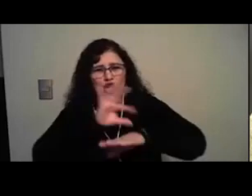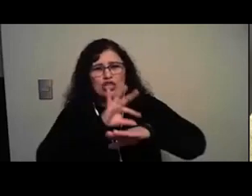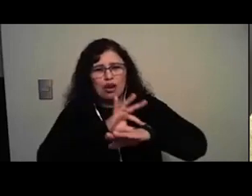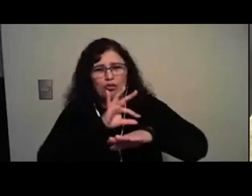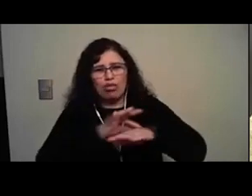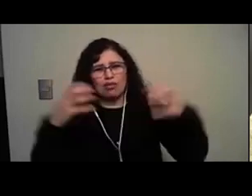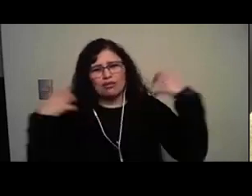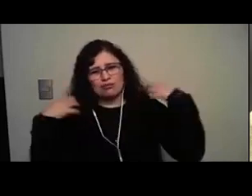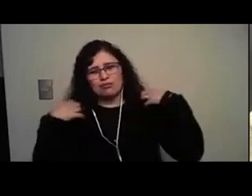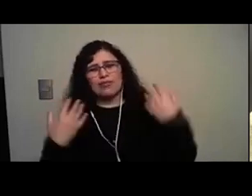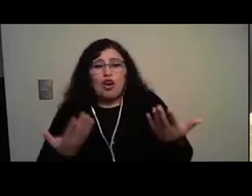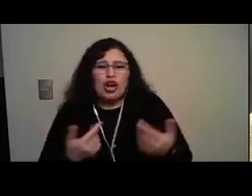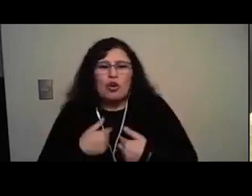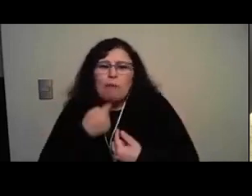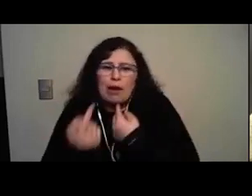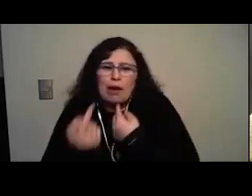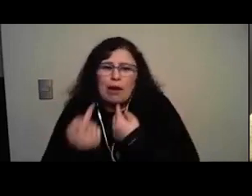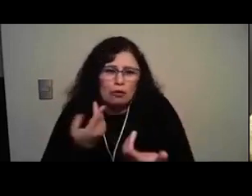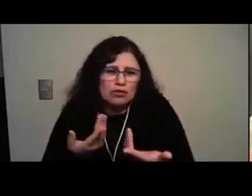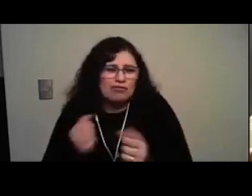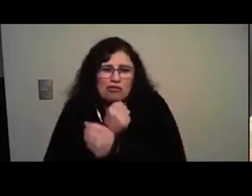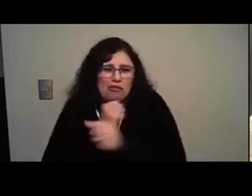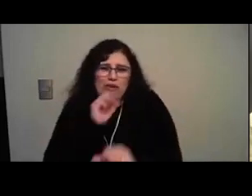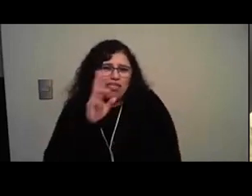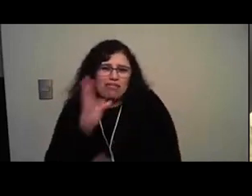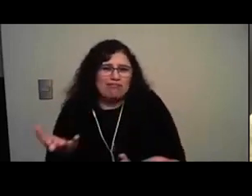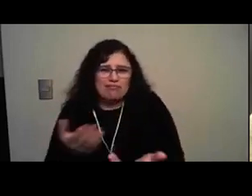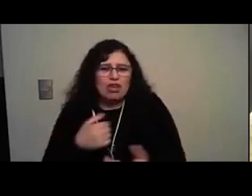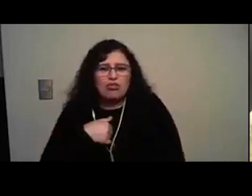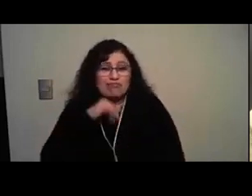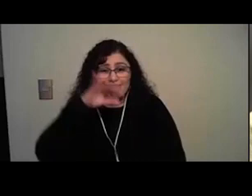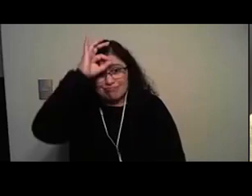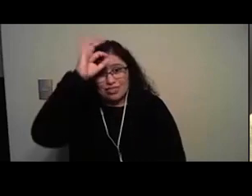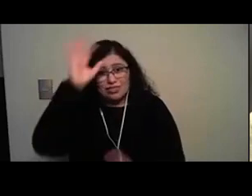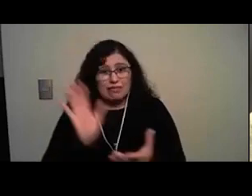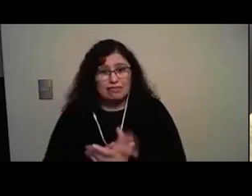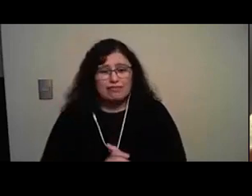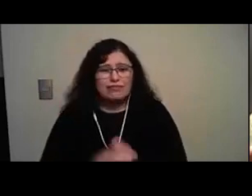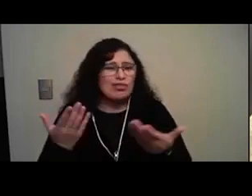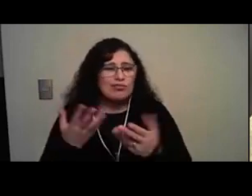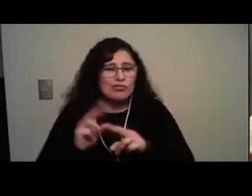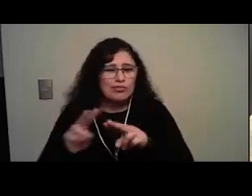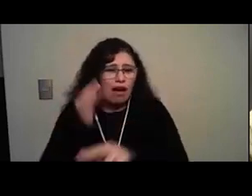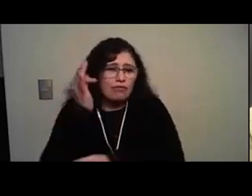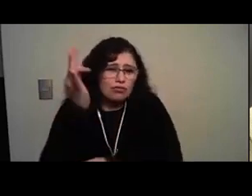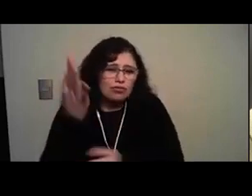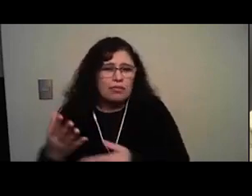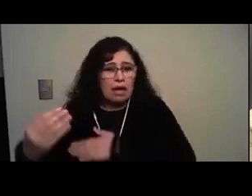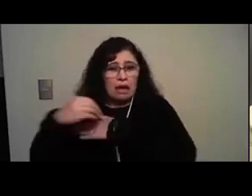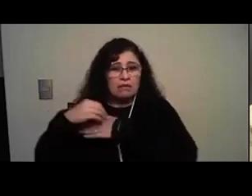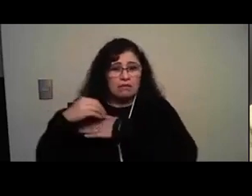probablemente no te voy a entregar una respuesta porque no sé nada de cómo va a poder ser. Pues, entonces, mientras no me avisen que hay algunos